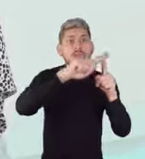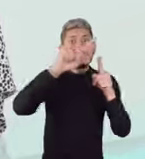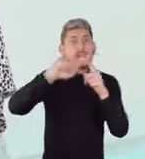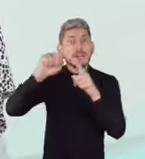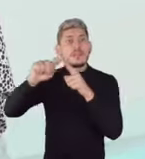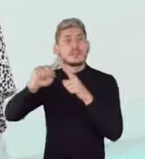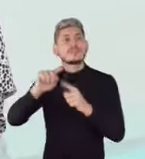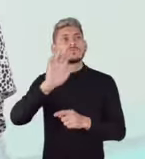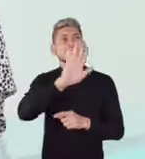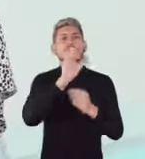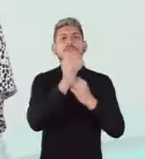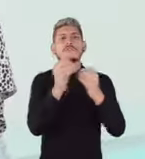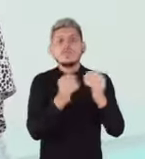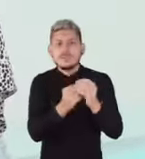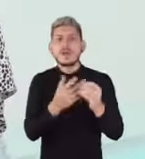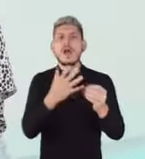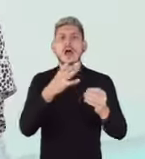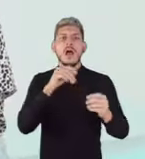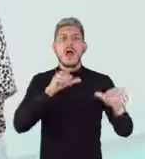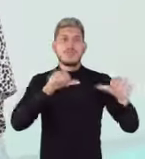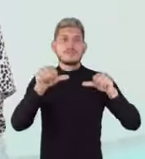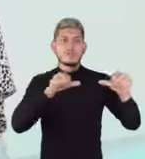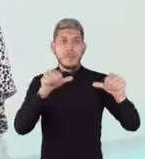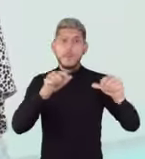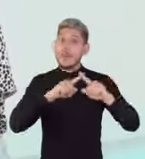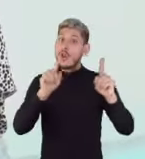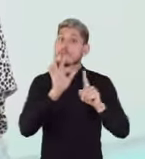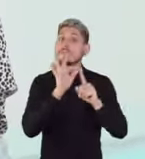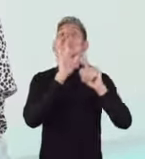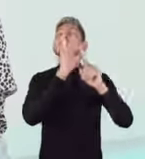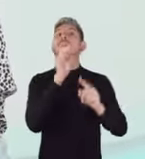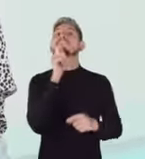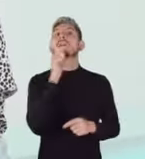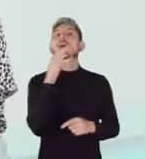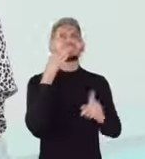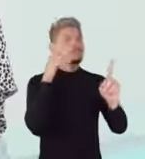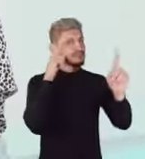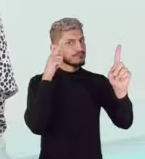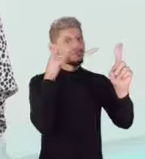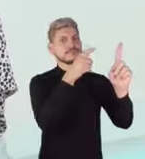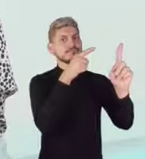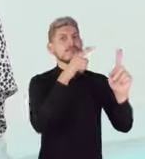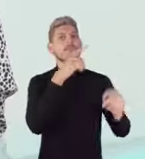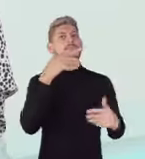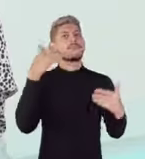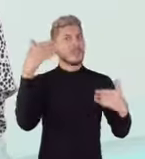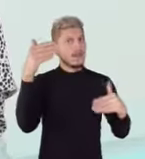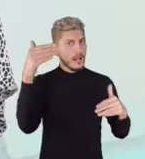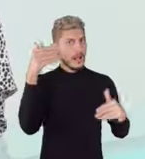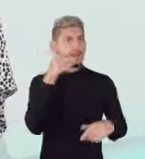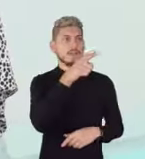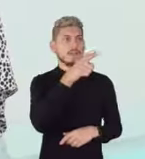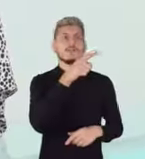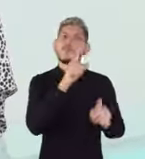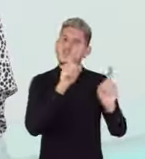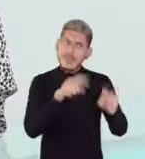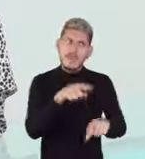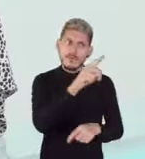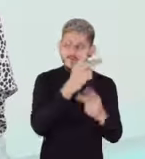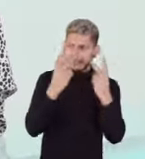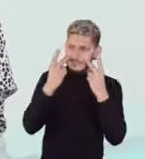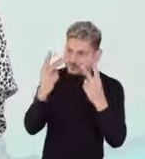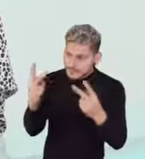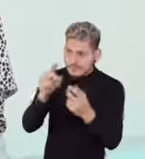de la administración municipal, pero principalmente al alcalde metropolitano, para que se dé el tiempo y vea y